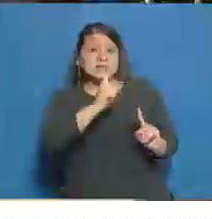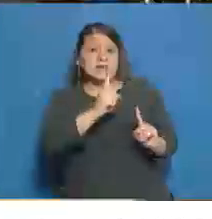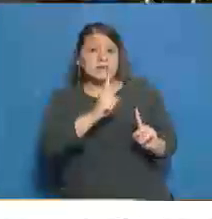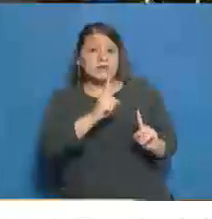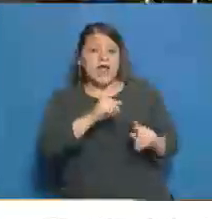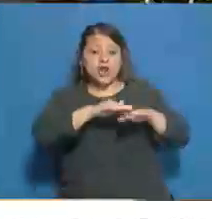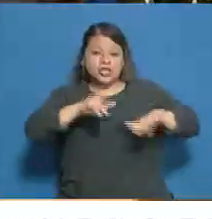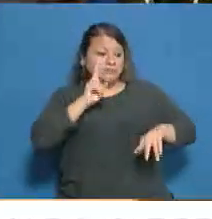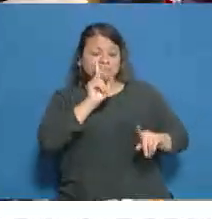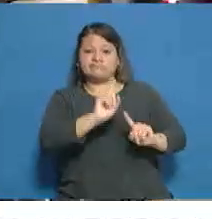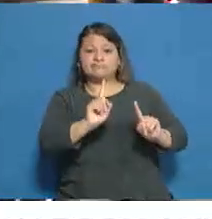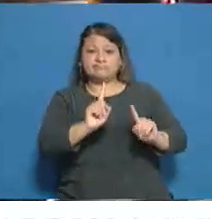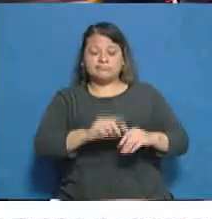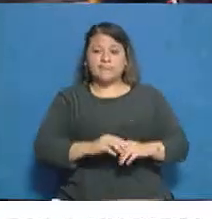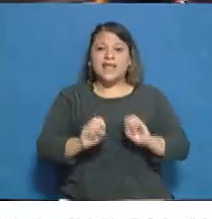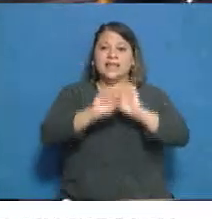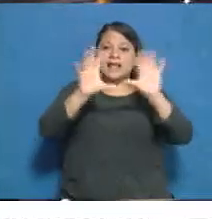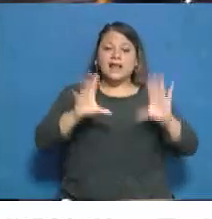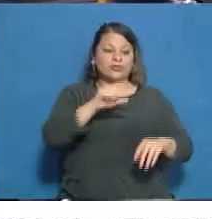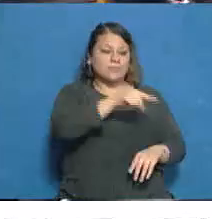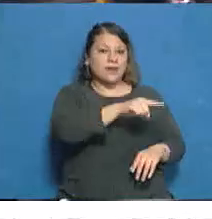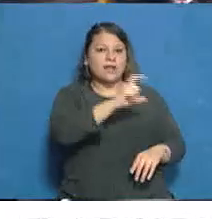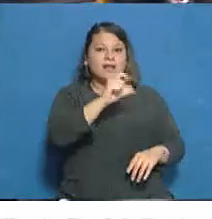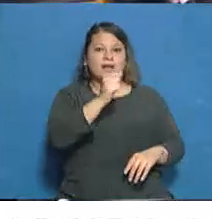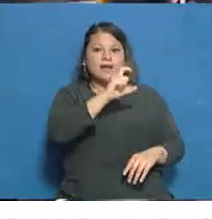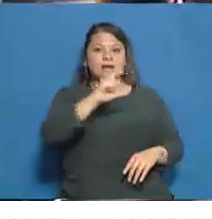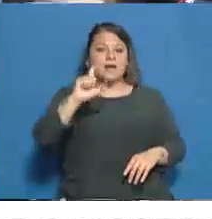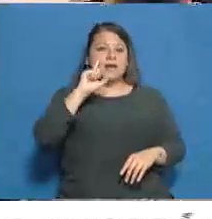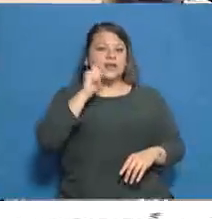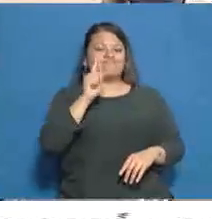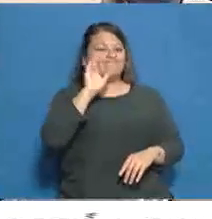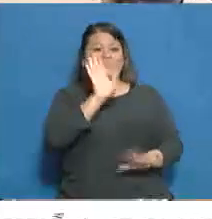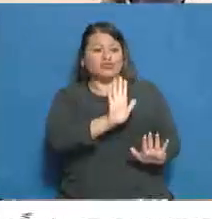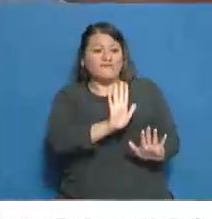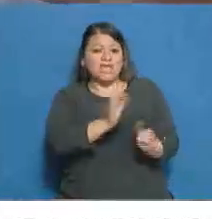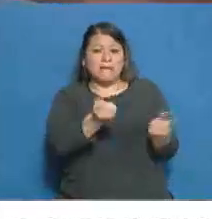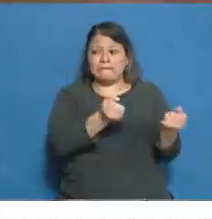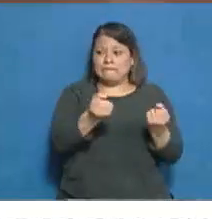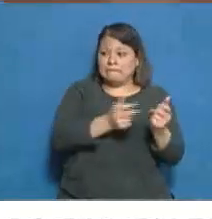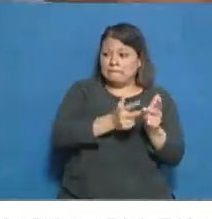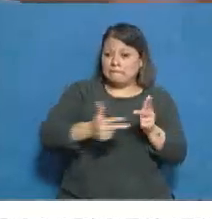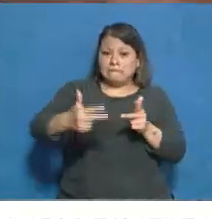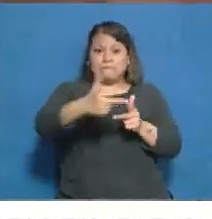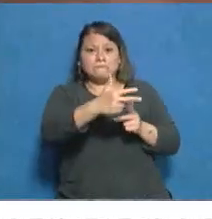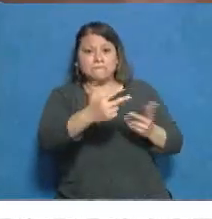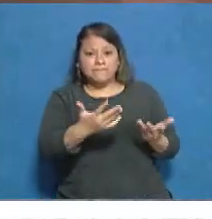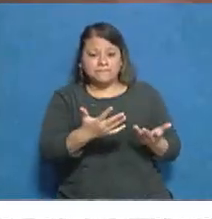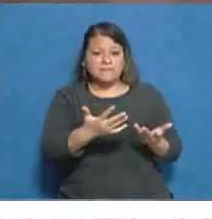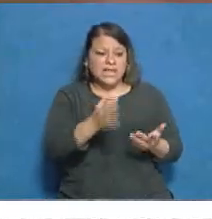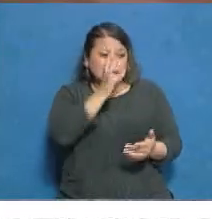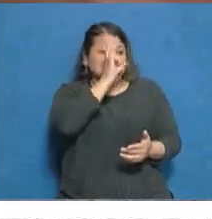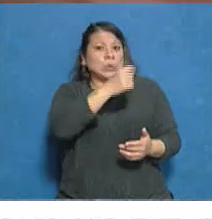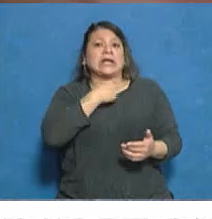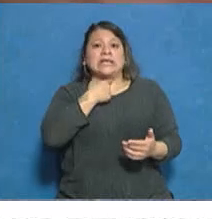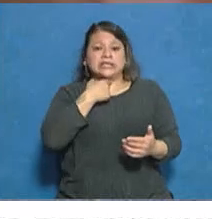Es decir, está claro que Casia no sabía del probable resultado de su maniobra y que nunca quiso ocasionar ni menos